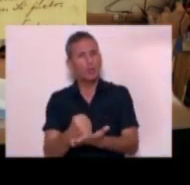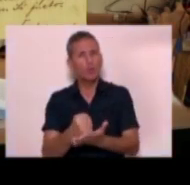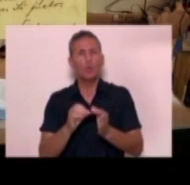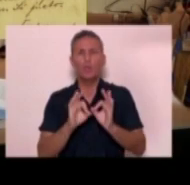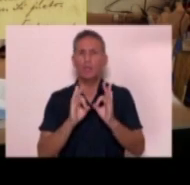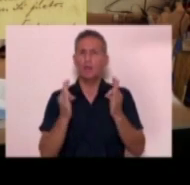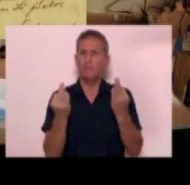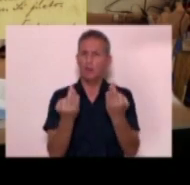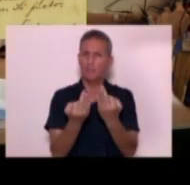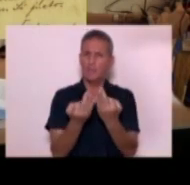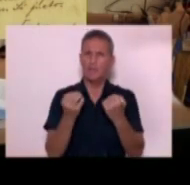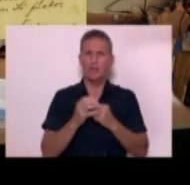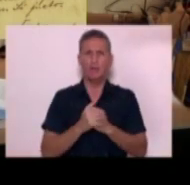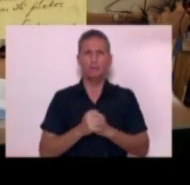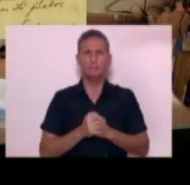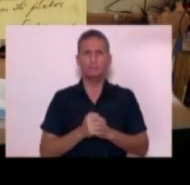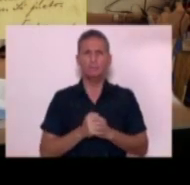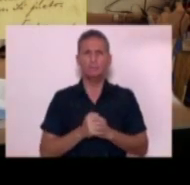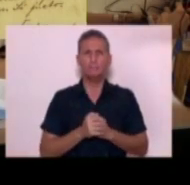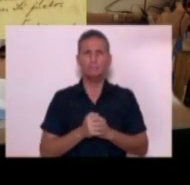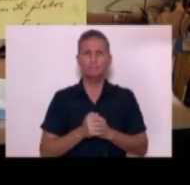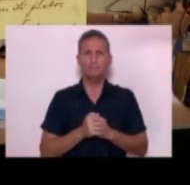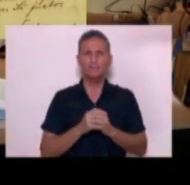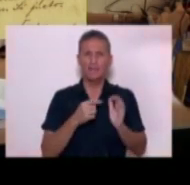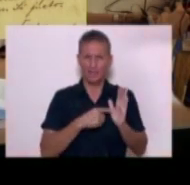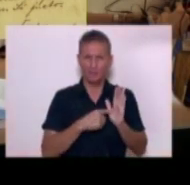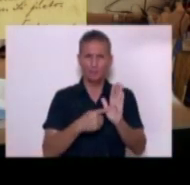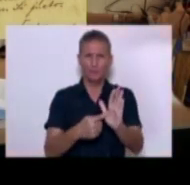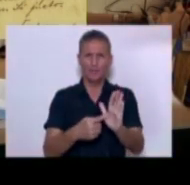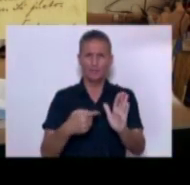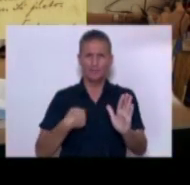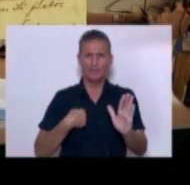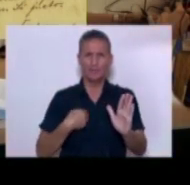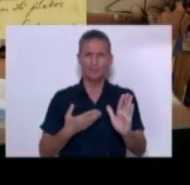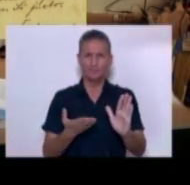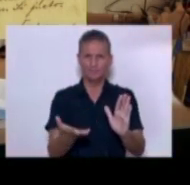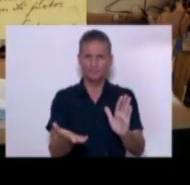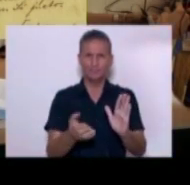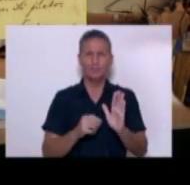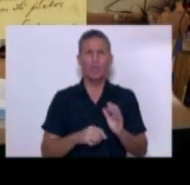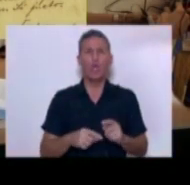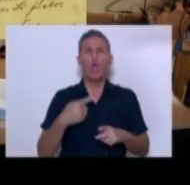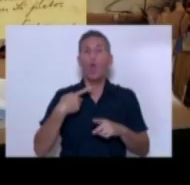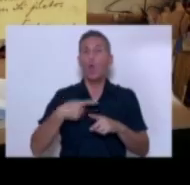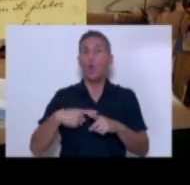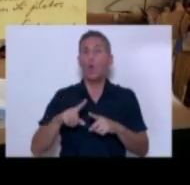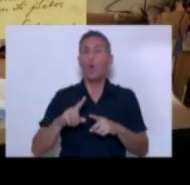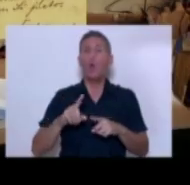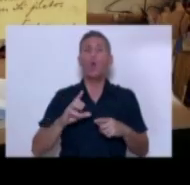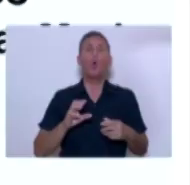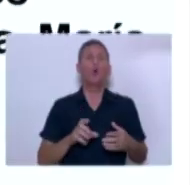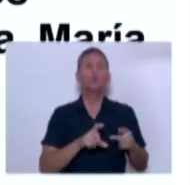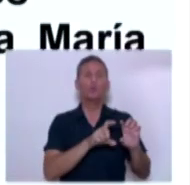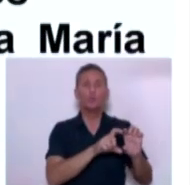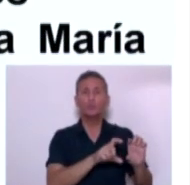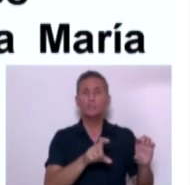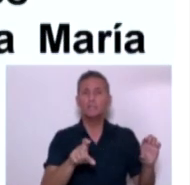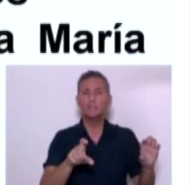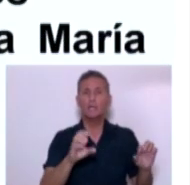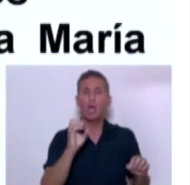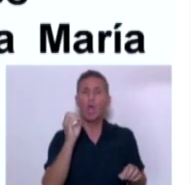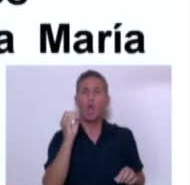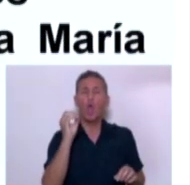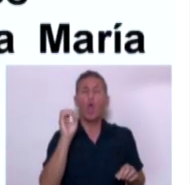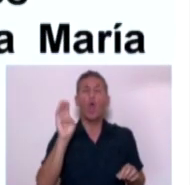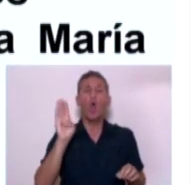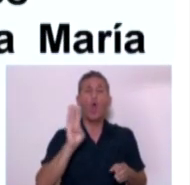de su mamá, de su abuelita, su papá u otro familiar. Vamos a ver las sugerencias que les traigo. Otros